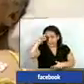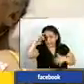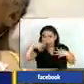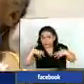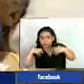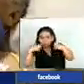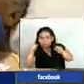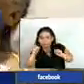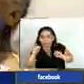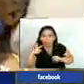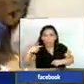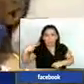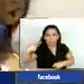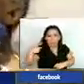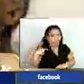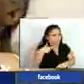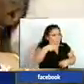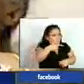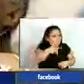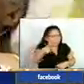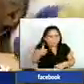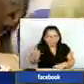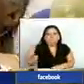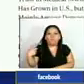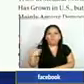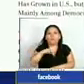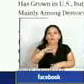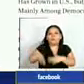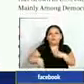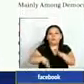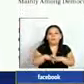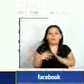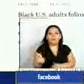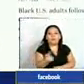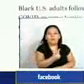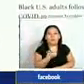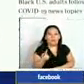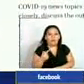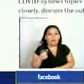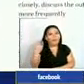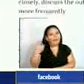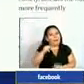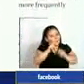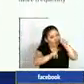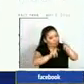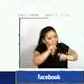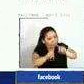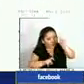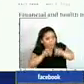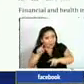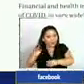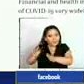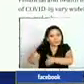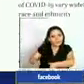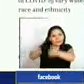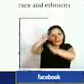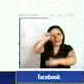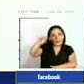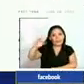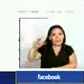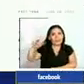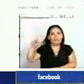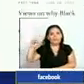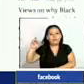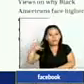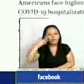intenten vacunar a toda la población en Estados Unidos. Una encuesta reciente realizada por el Pew Research Center encontró que